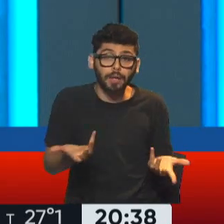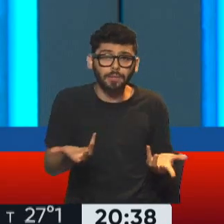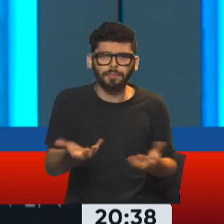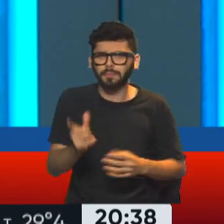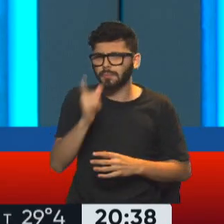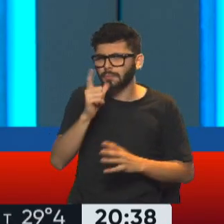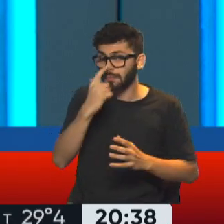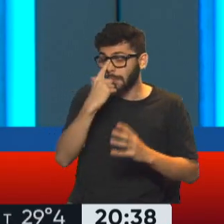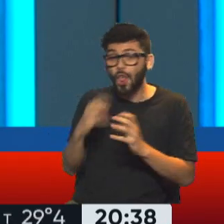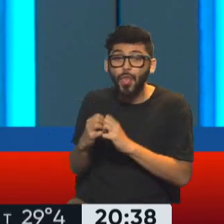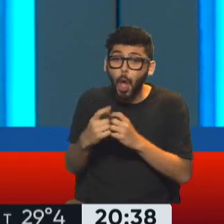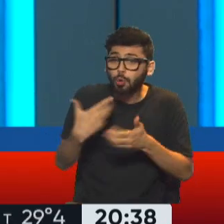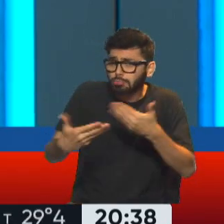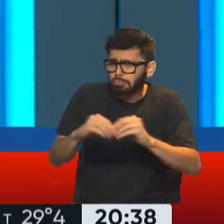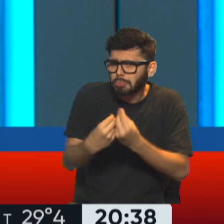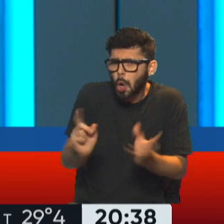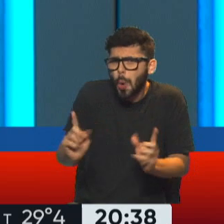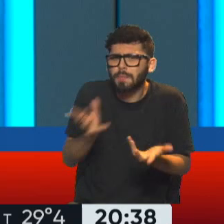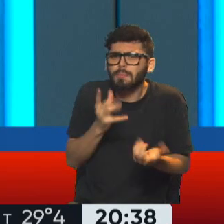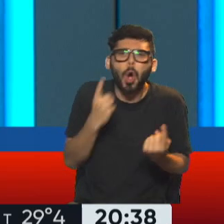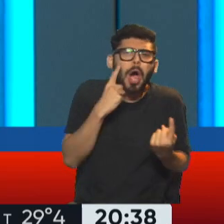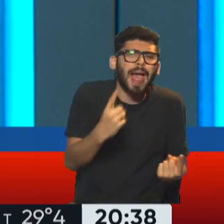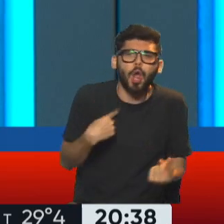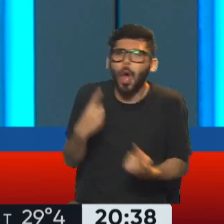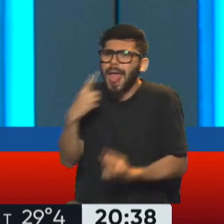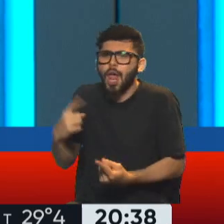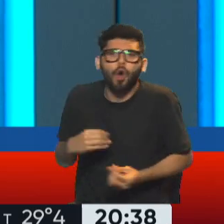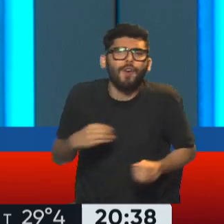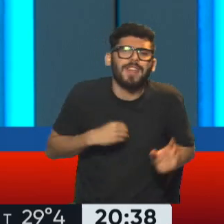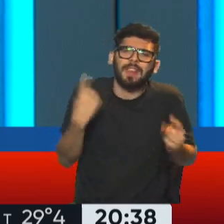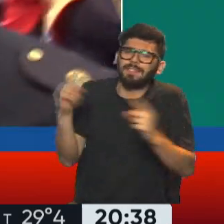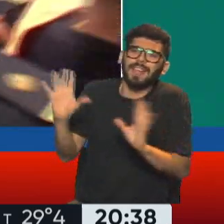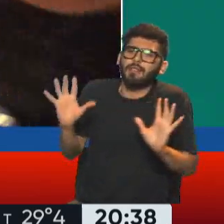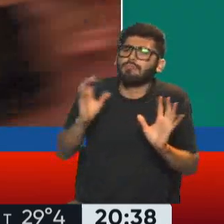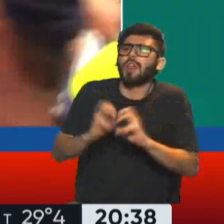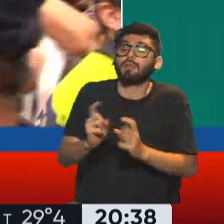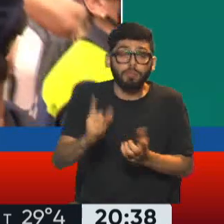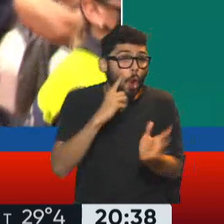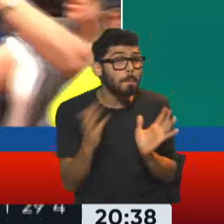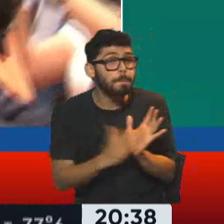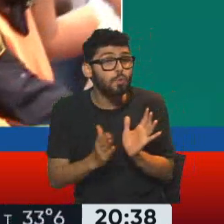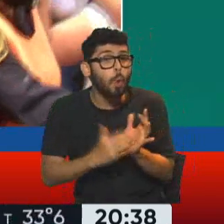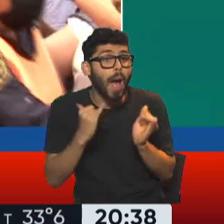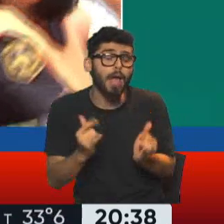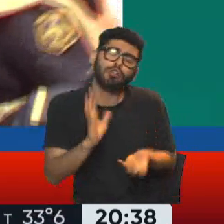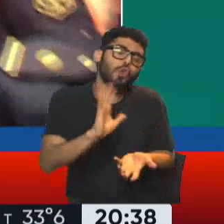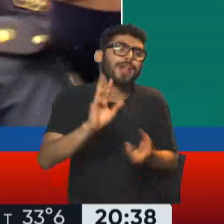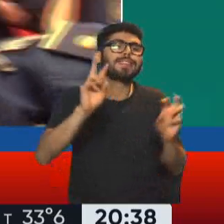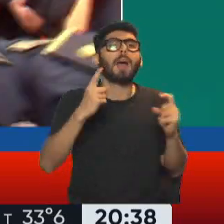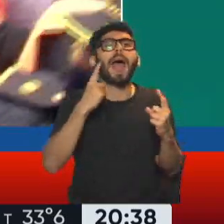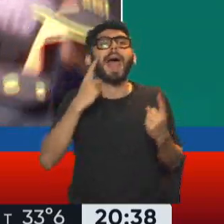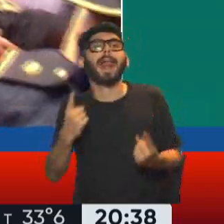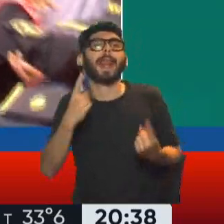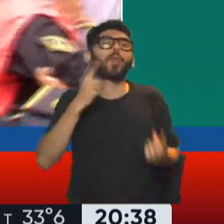discusión inconducente porque es un problema de creencia y de fe. Pero ¿cómo si hay pruebas, Raúl? No es de creencia. A